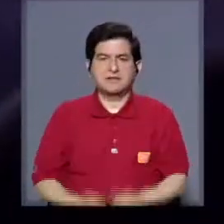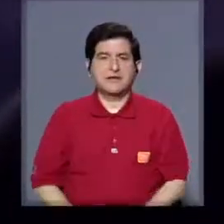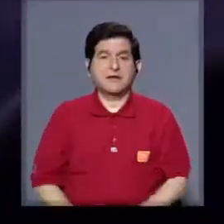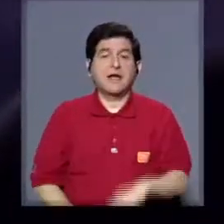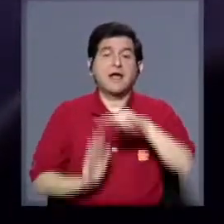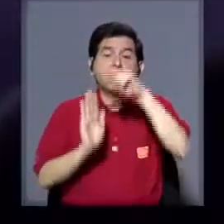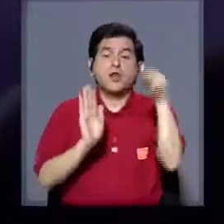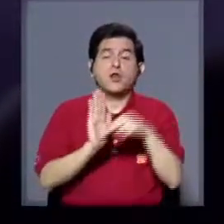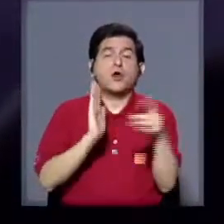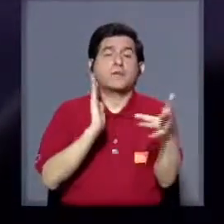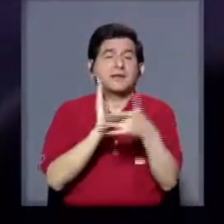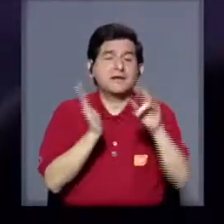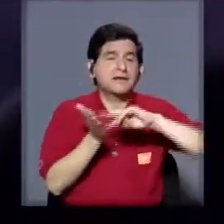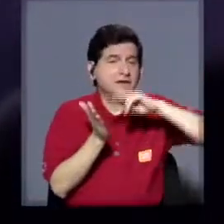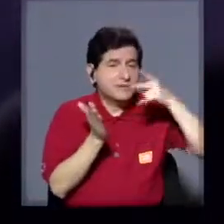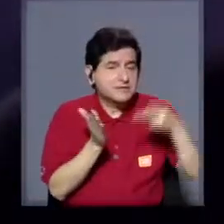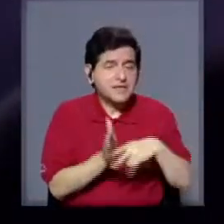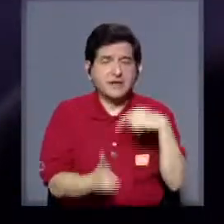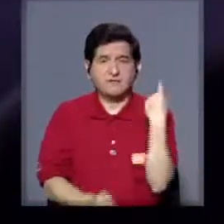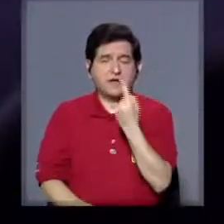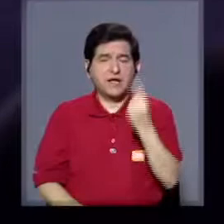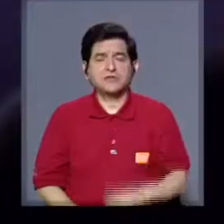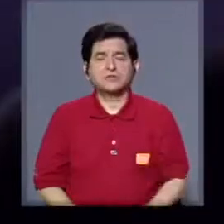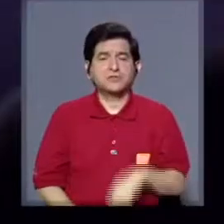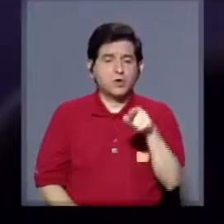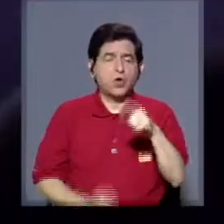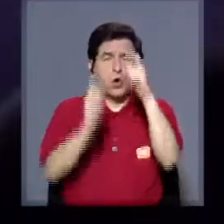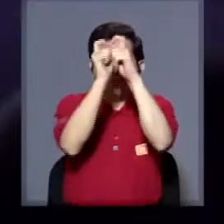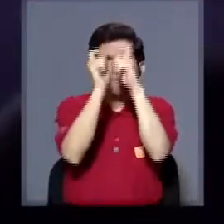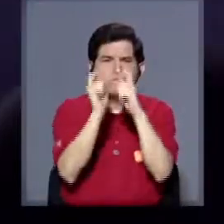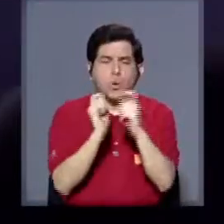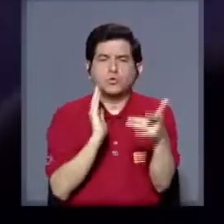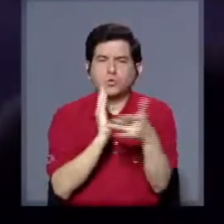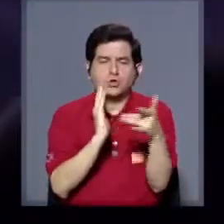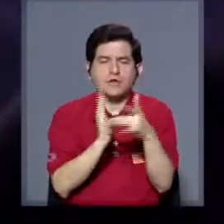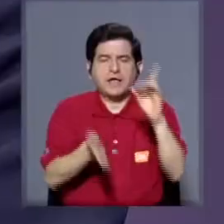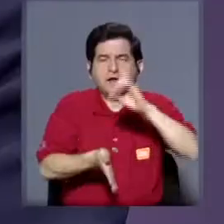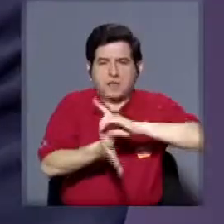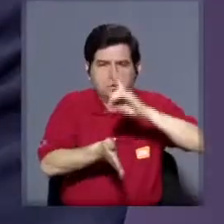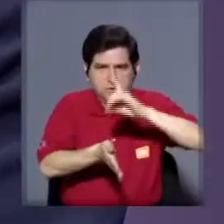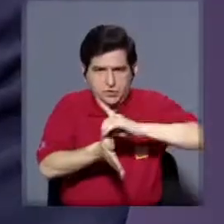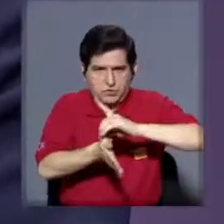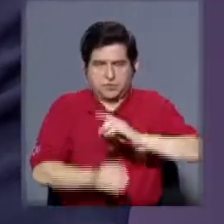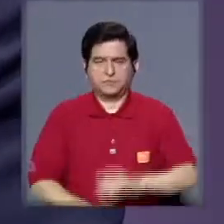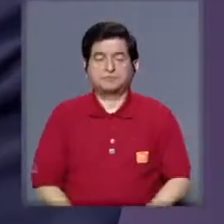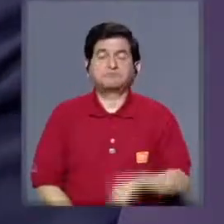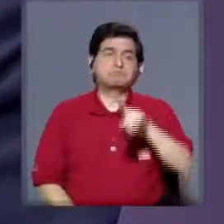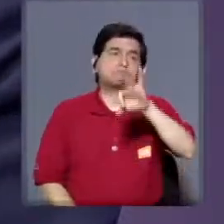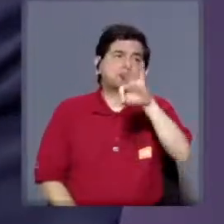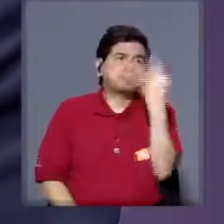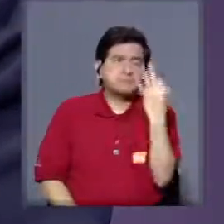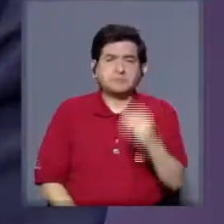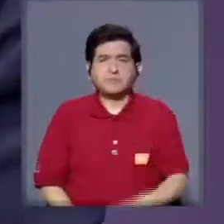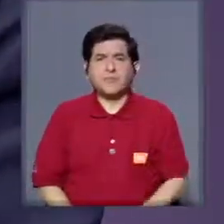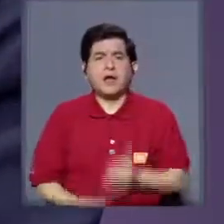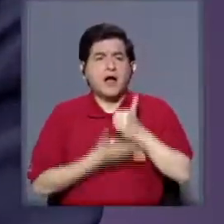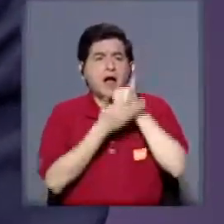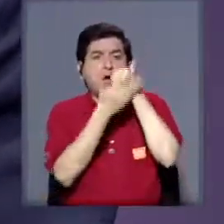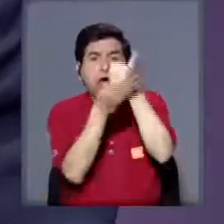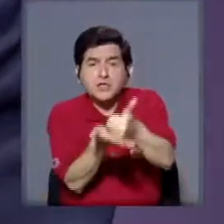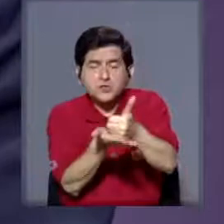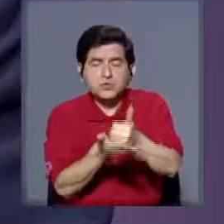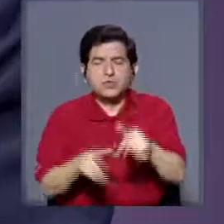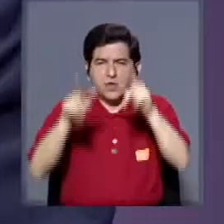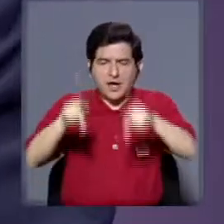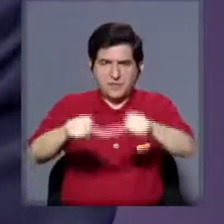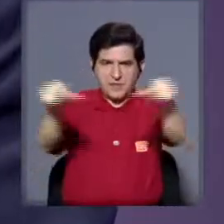que es una norma técnica que nada más se va a reducir aspectos técnicos médicos que de alguna manera le va a servir de ayuda al